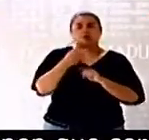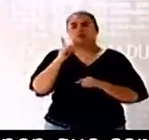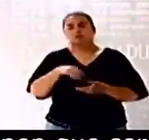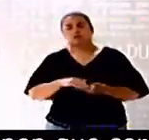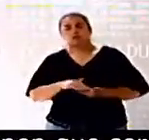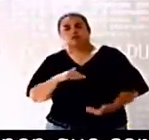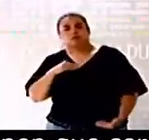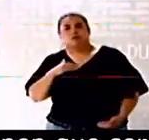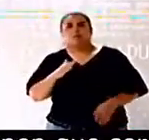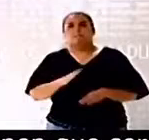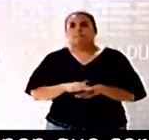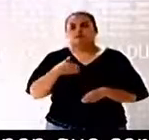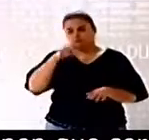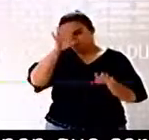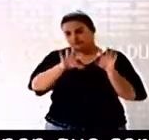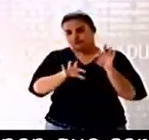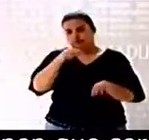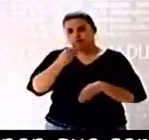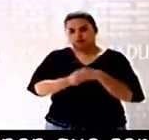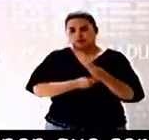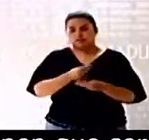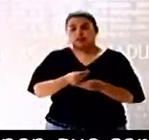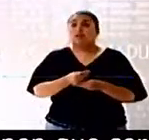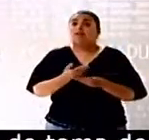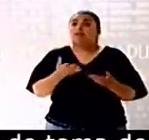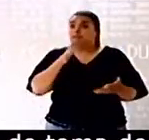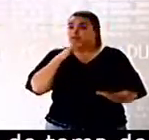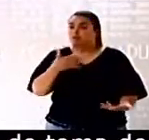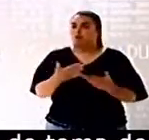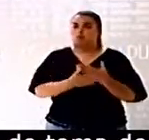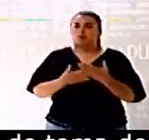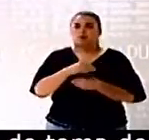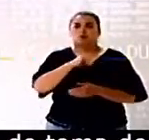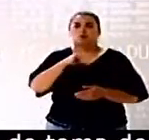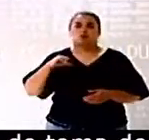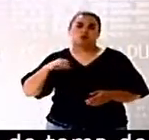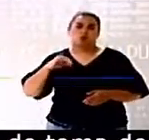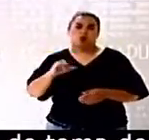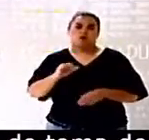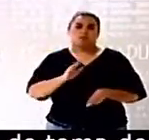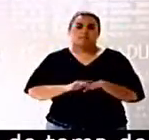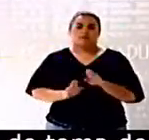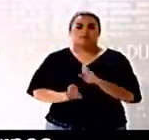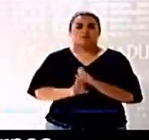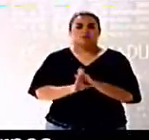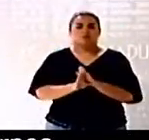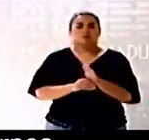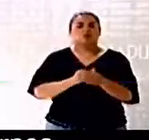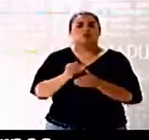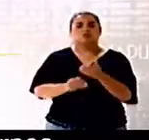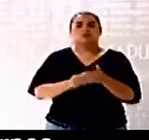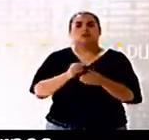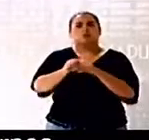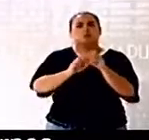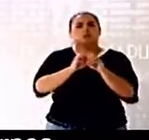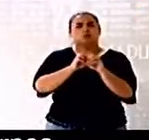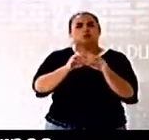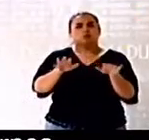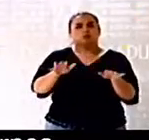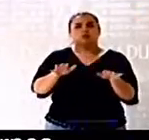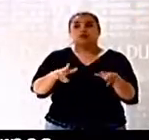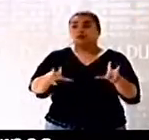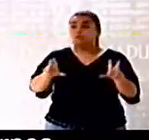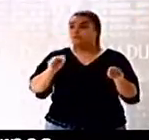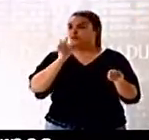capacidad de toma de decisiones que en estos momentos tenemos los gobiernos autonómicos para seguir haciendo frente a una pandemia que no ha